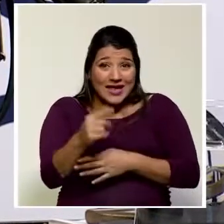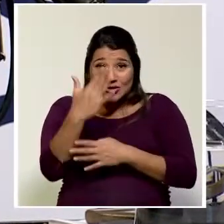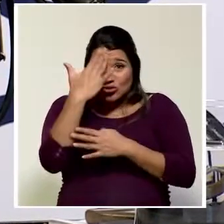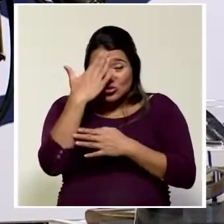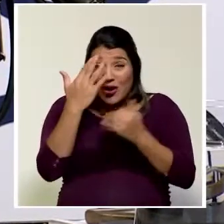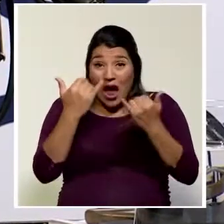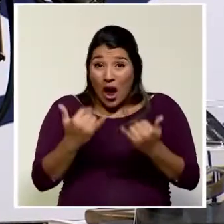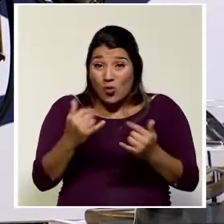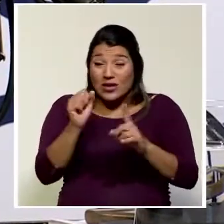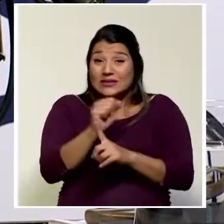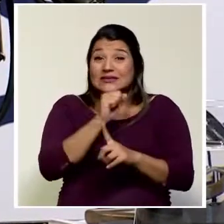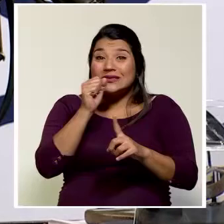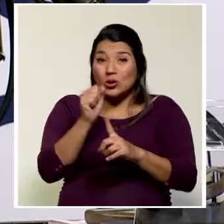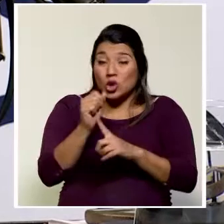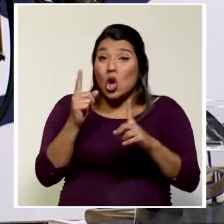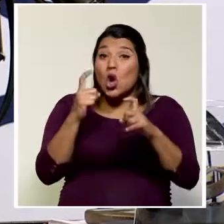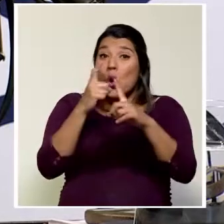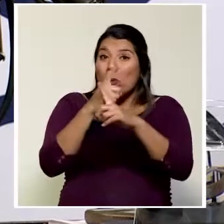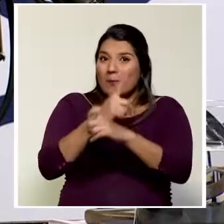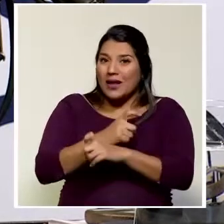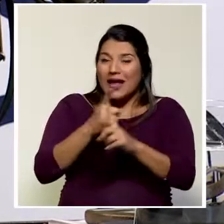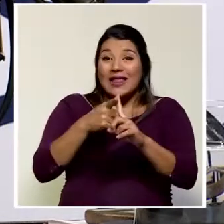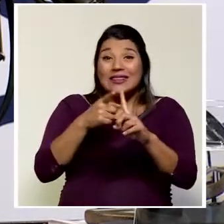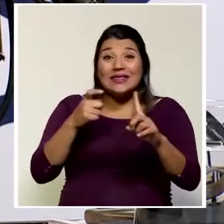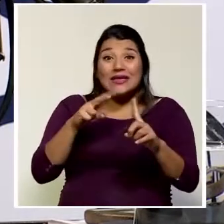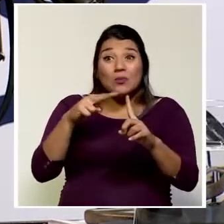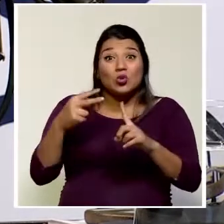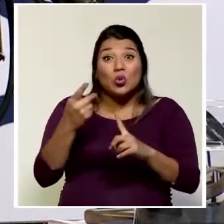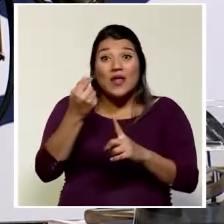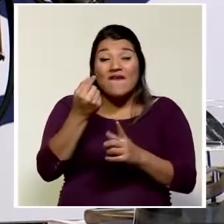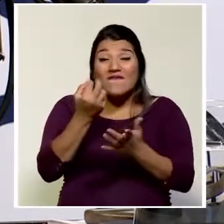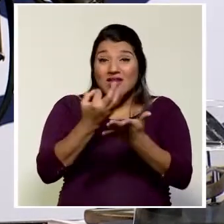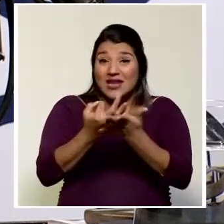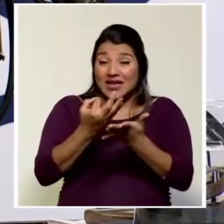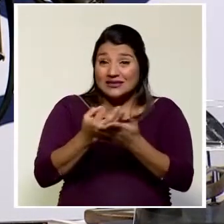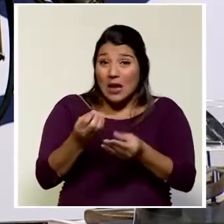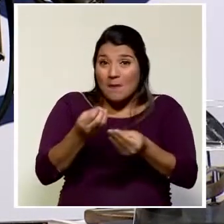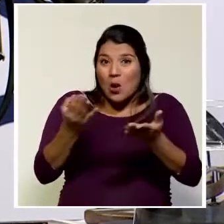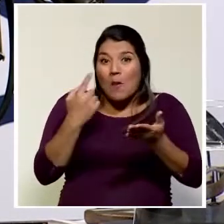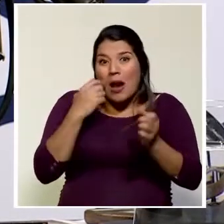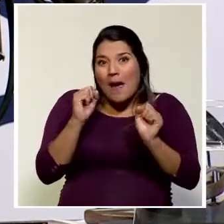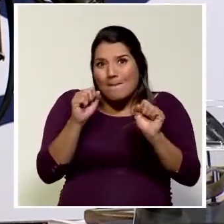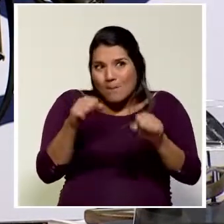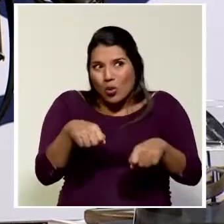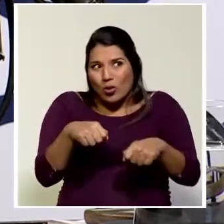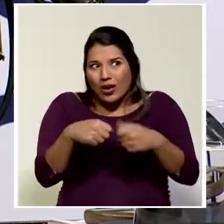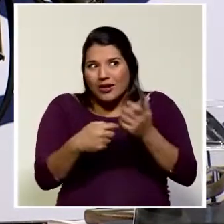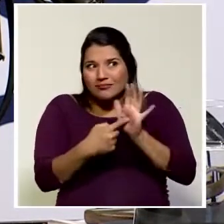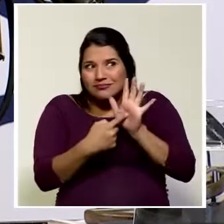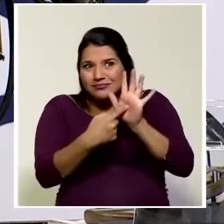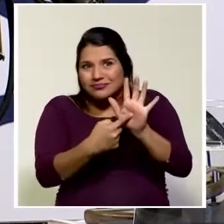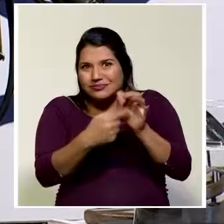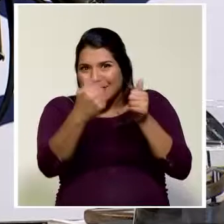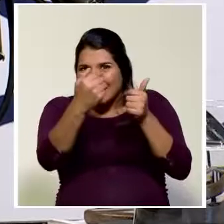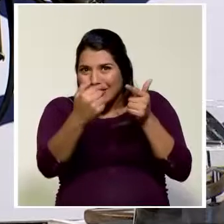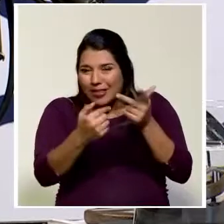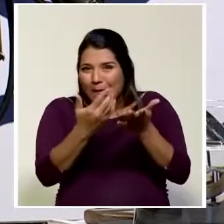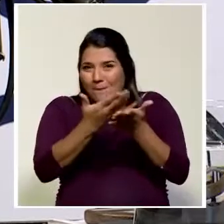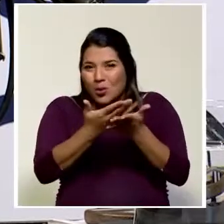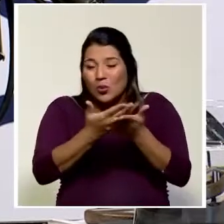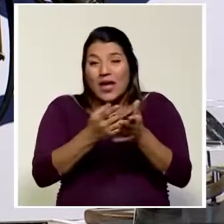extremo compleja desde la perspectiva de las finanzas públicas como para poder ofrecer alegremente, y entonces se están